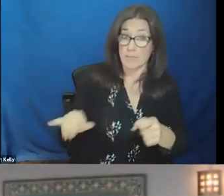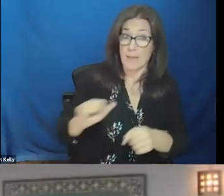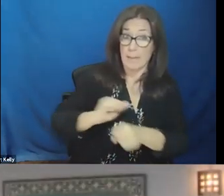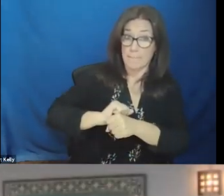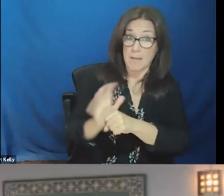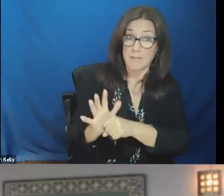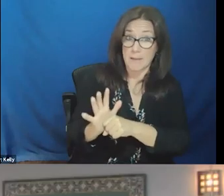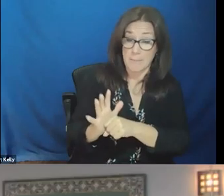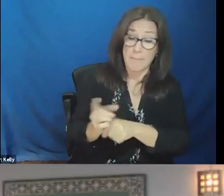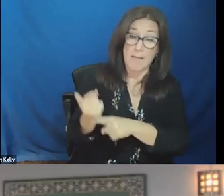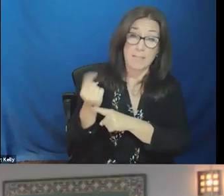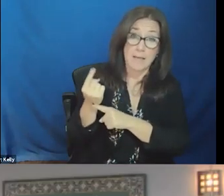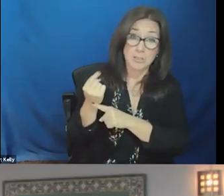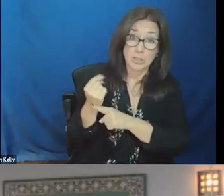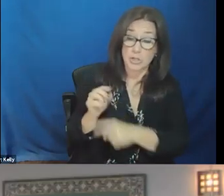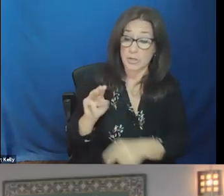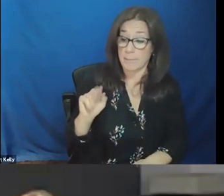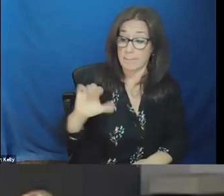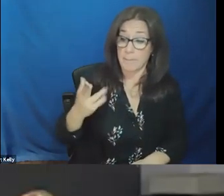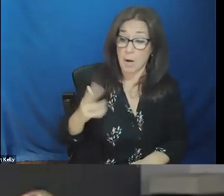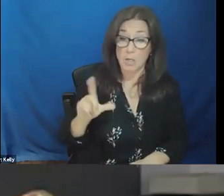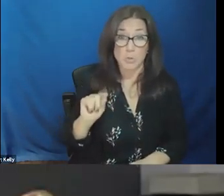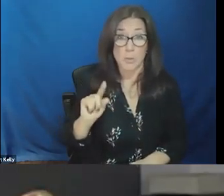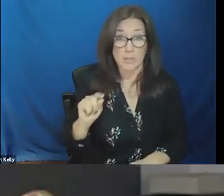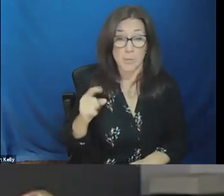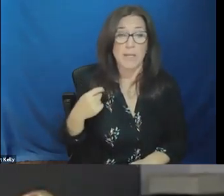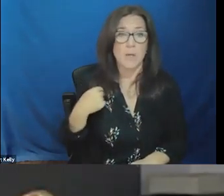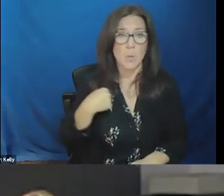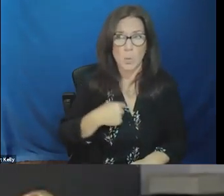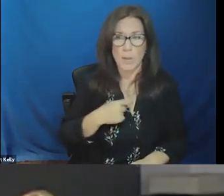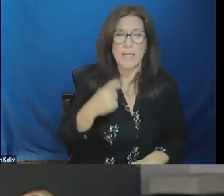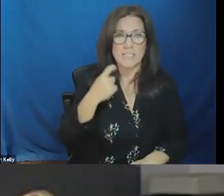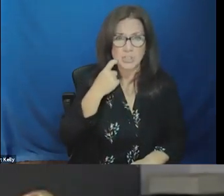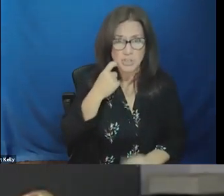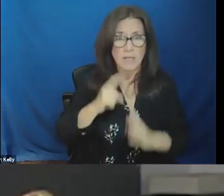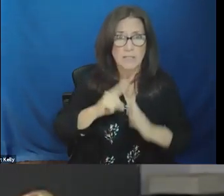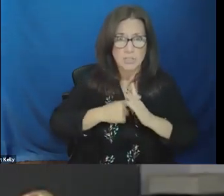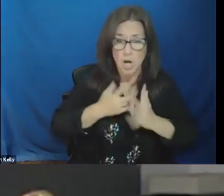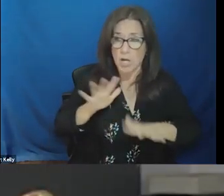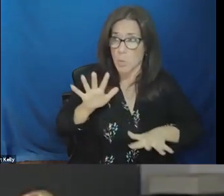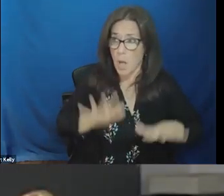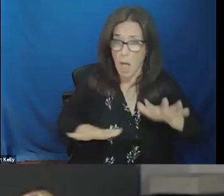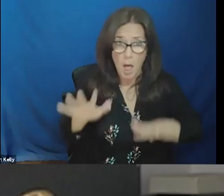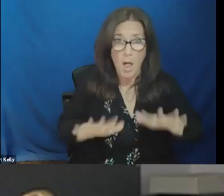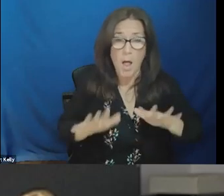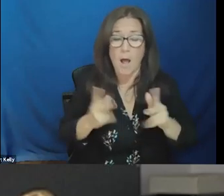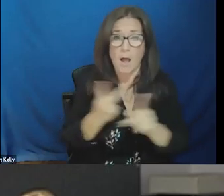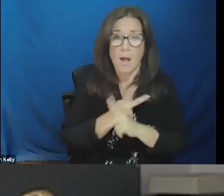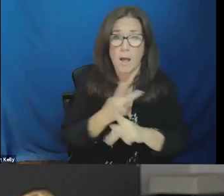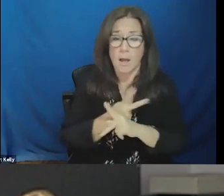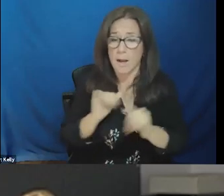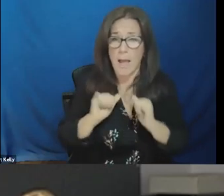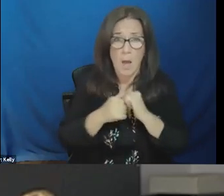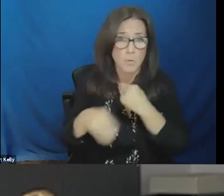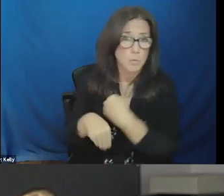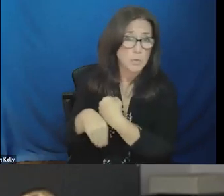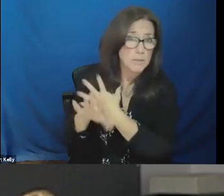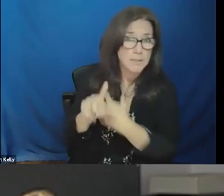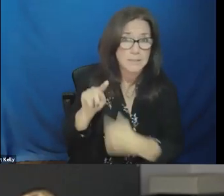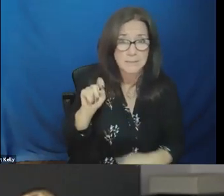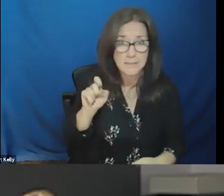señor álvarez durante la pandemia del último año cuando en marzo